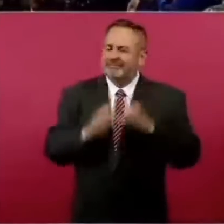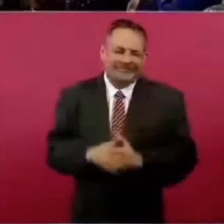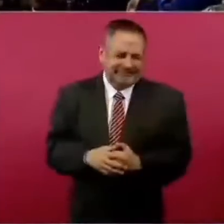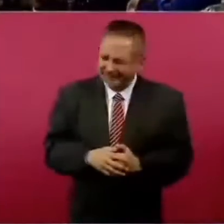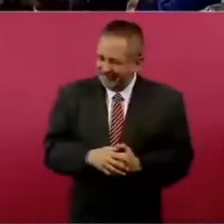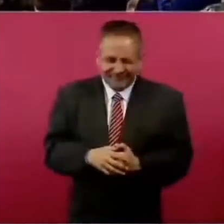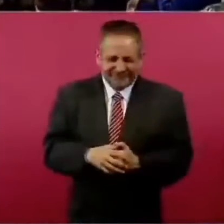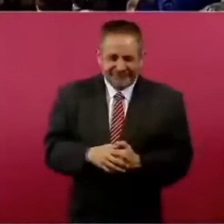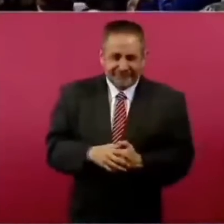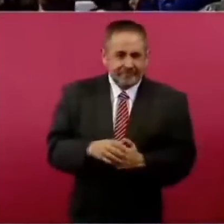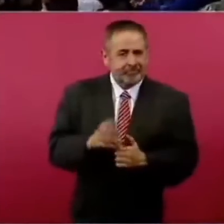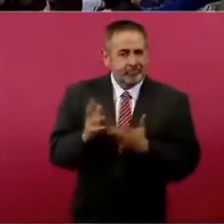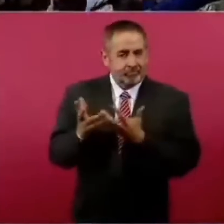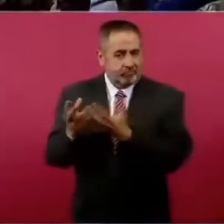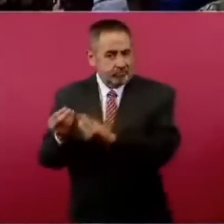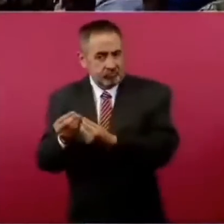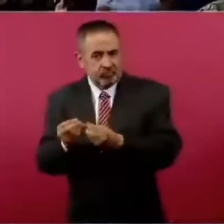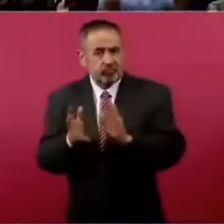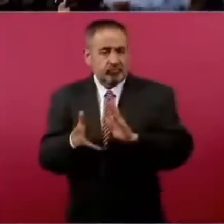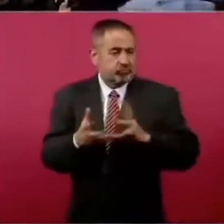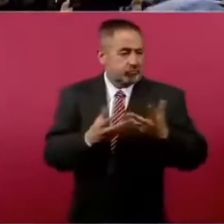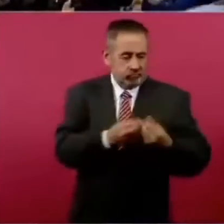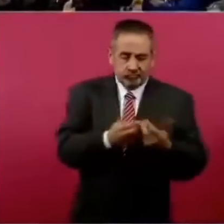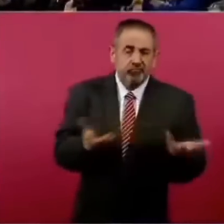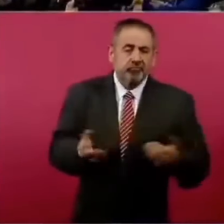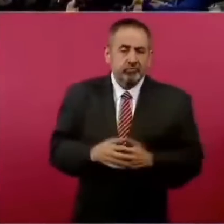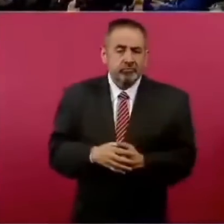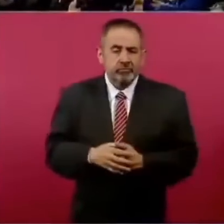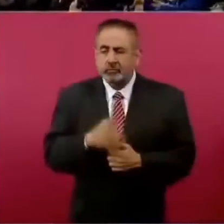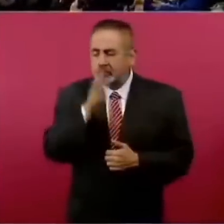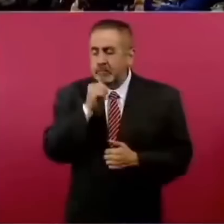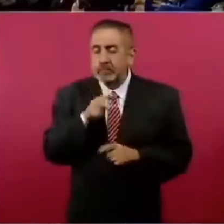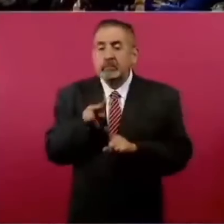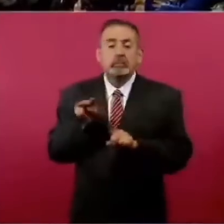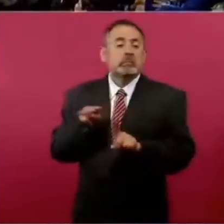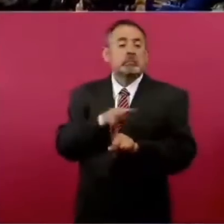independiente, soy objetivo.